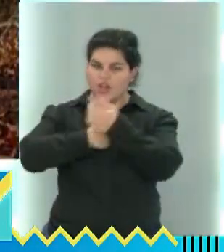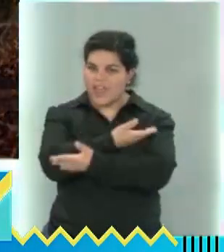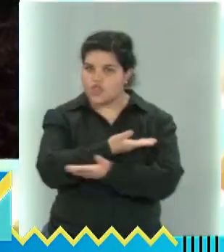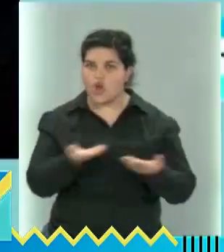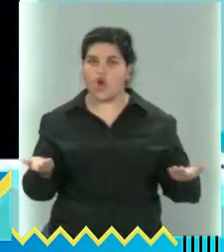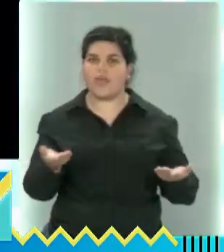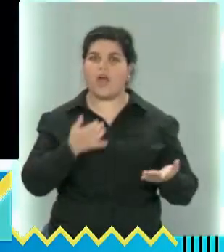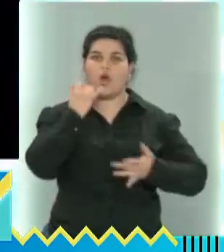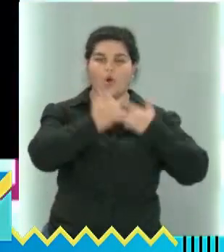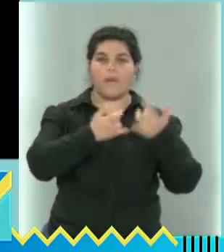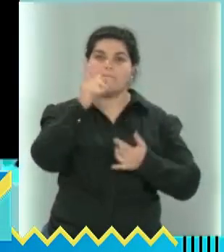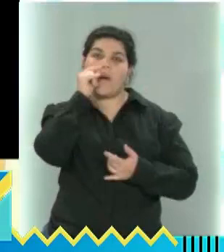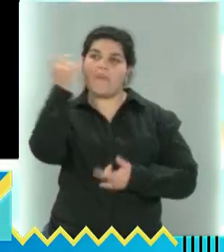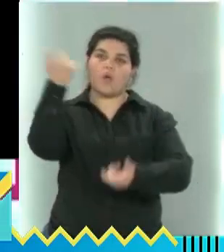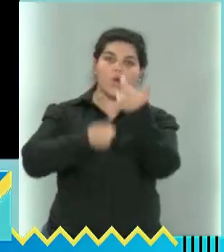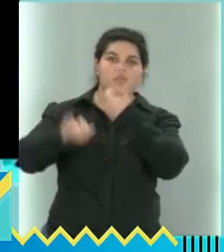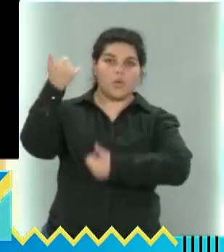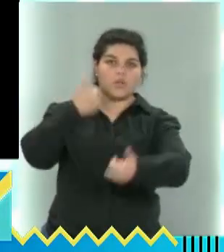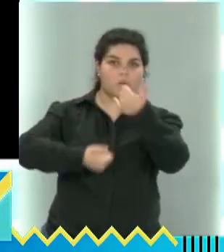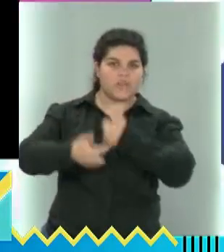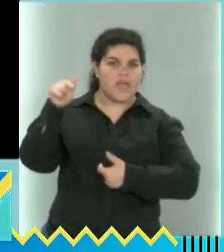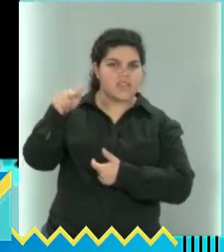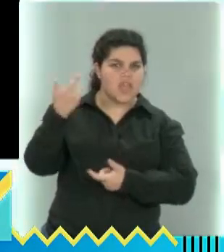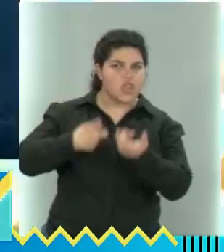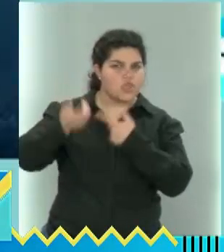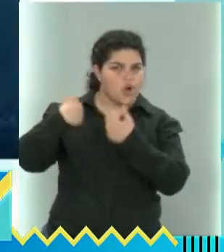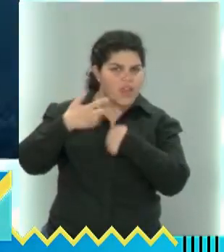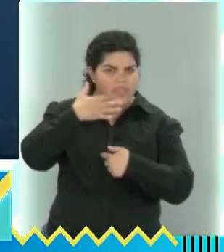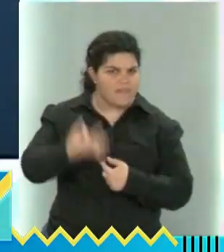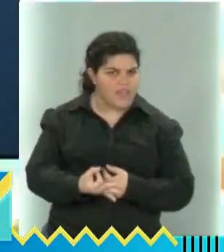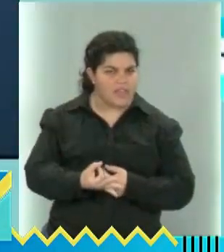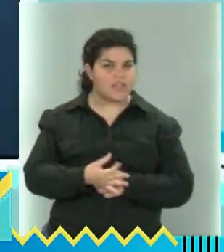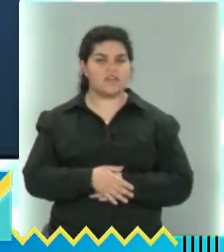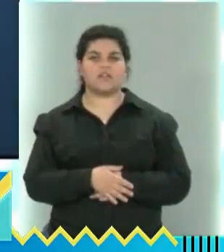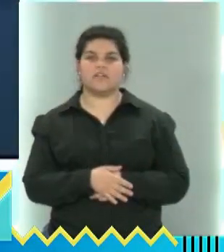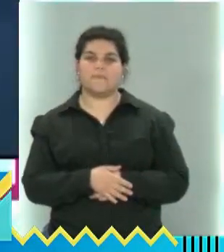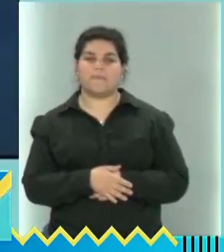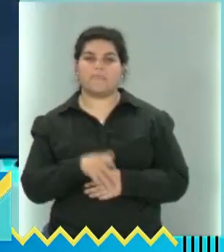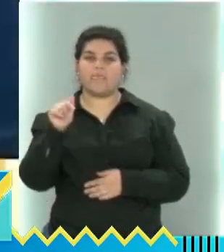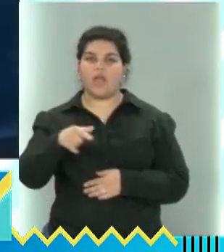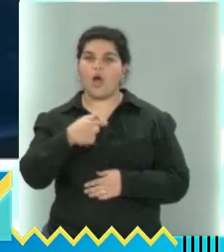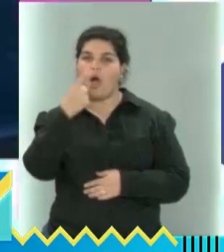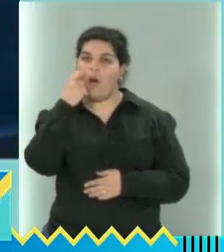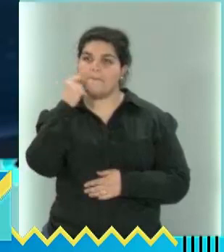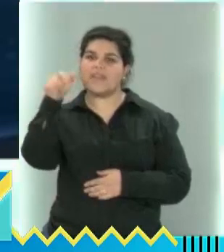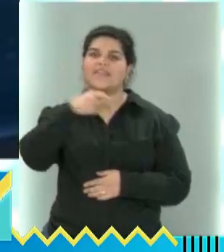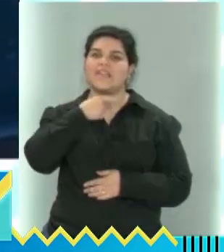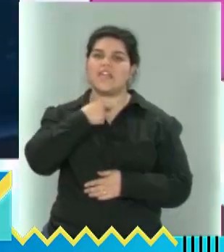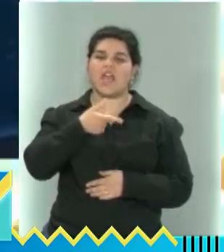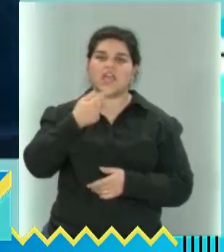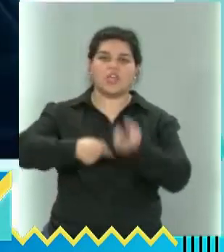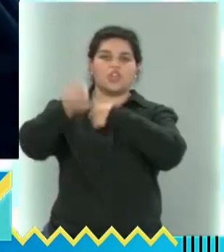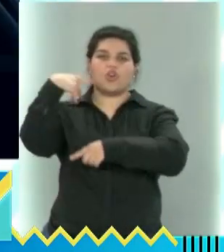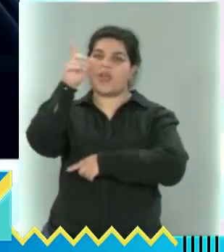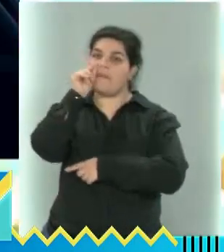inverosímiles que le contaba su papá de chiquito son realmente ciertas. Will va a tratar de recrear la historia de su padre y